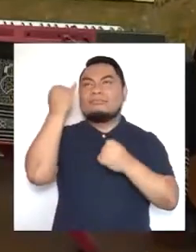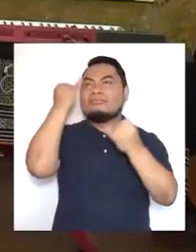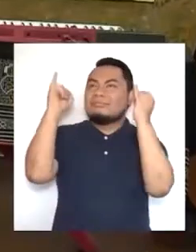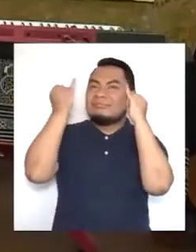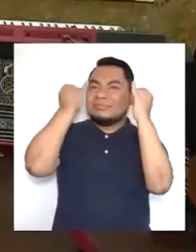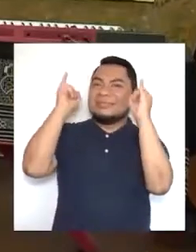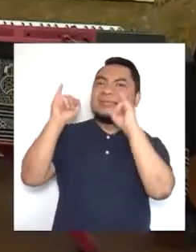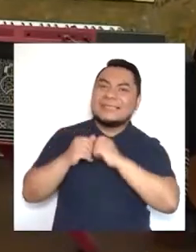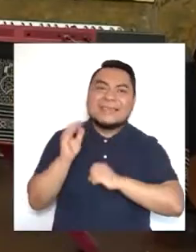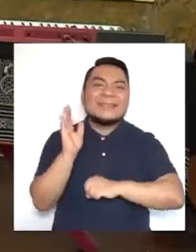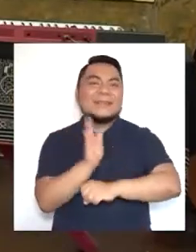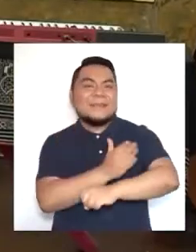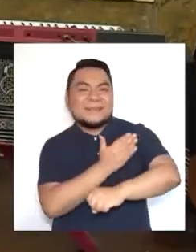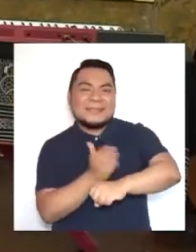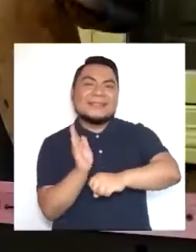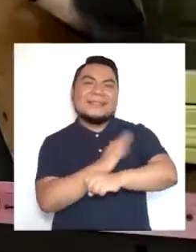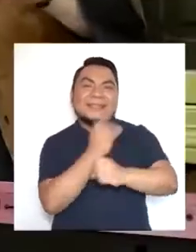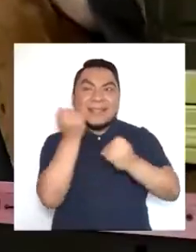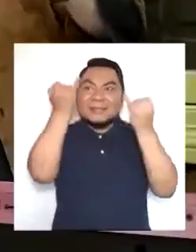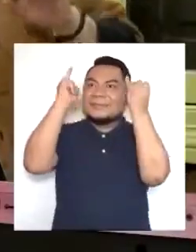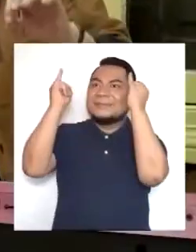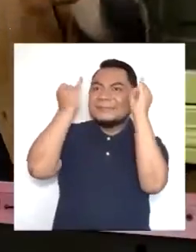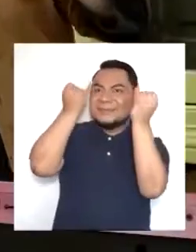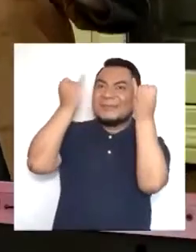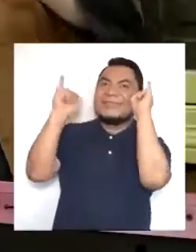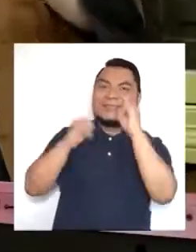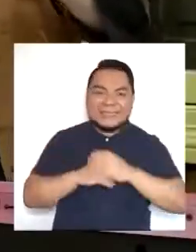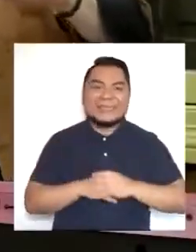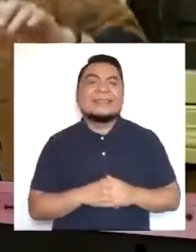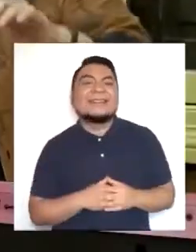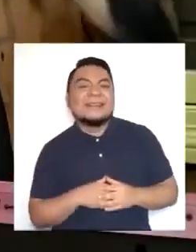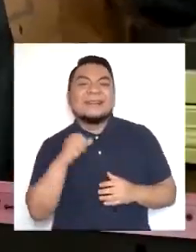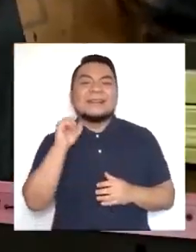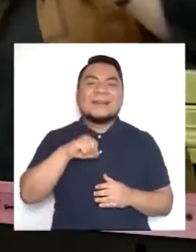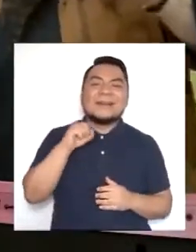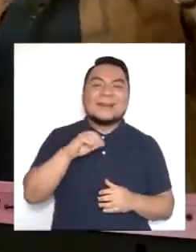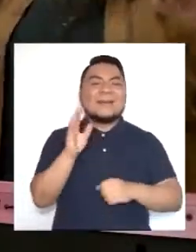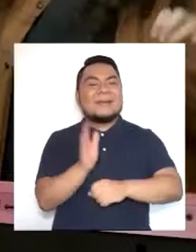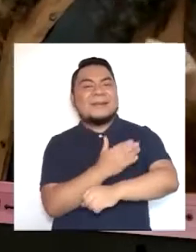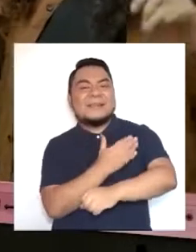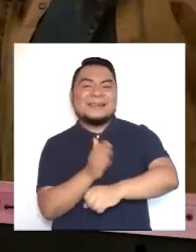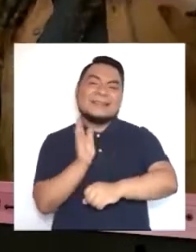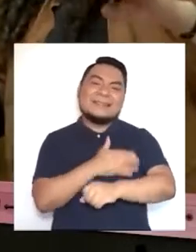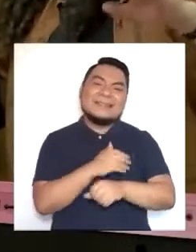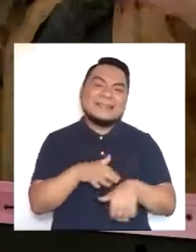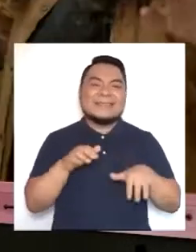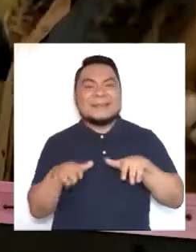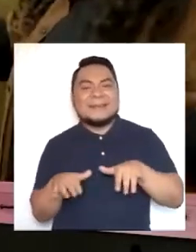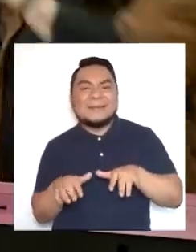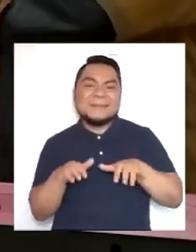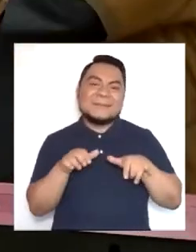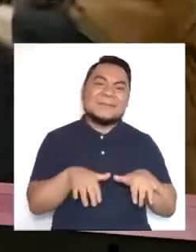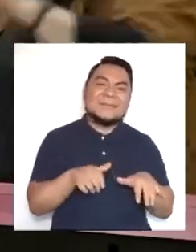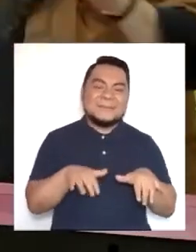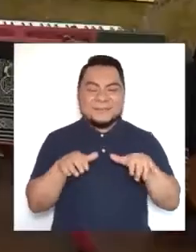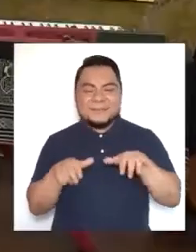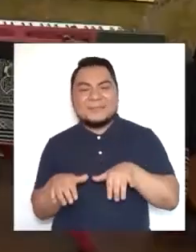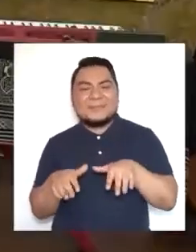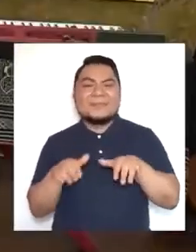ando música creando, ando música creando.